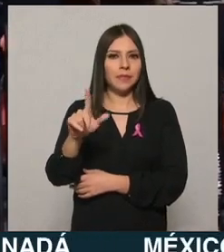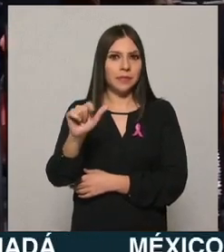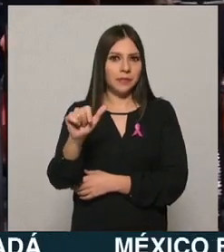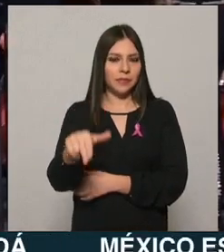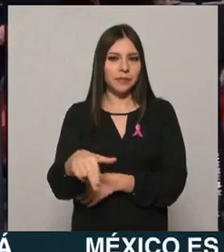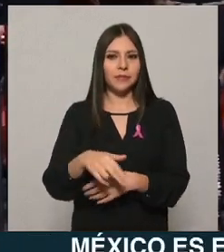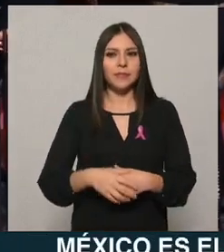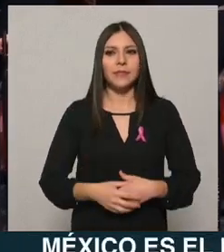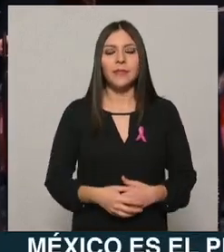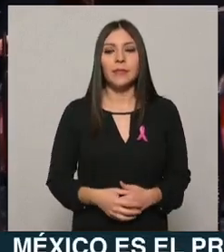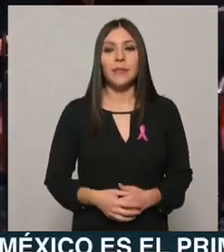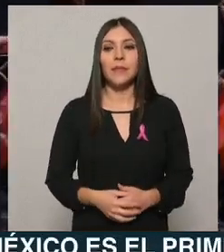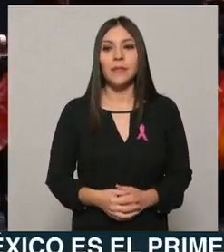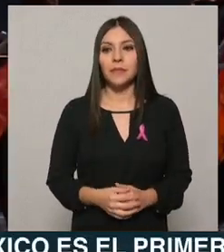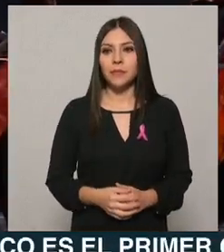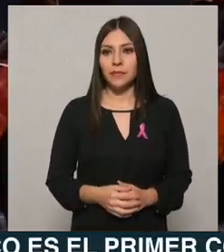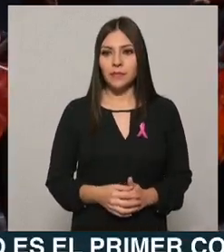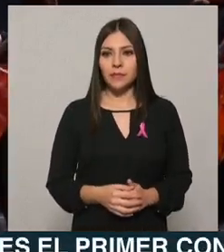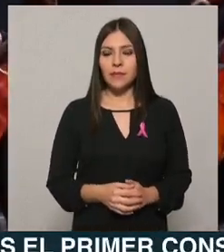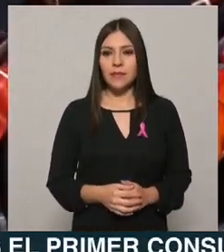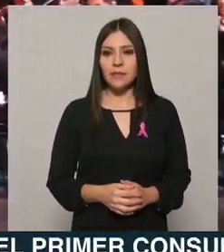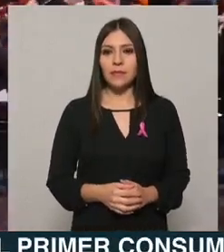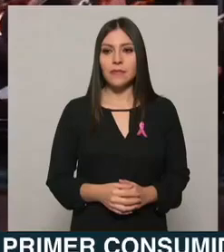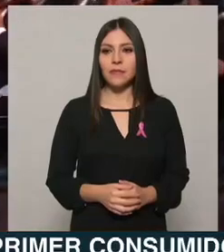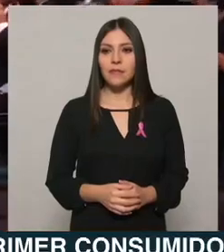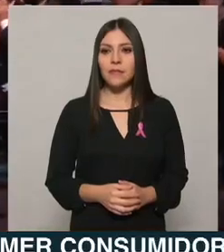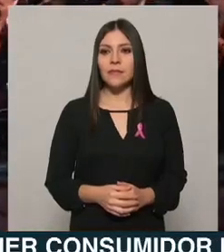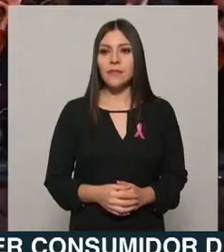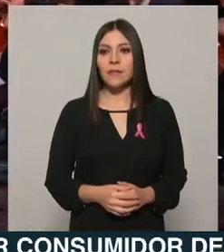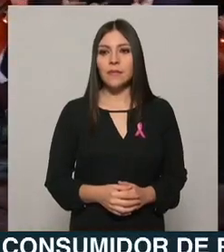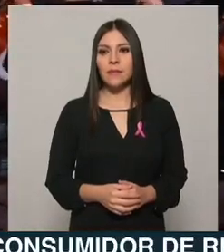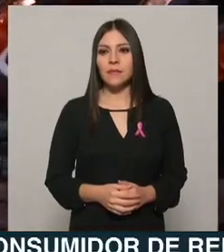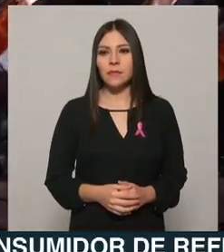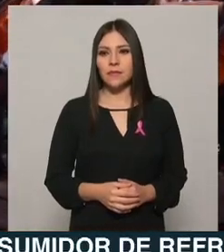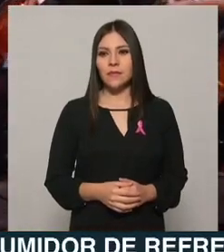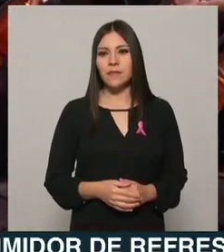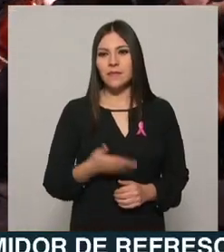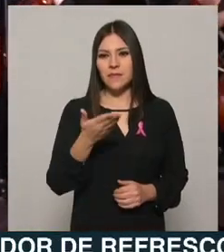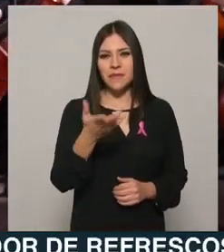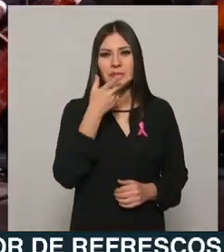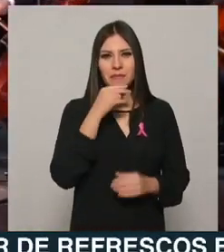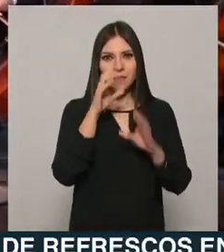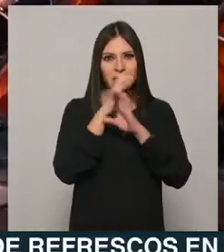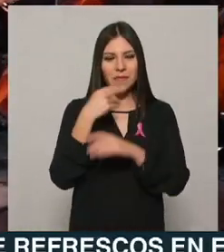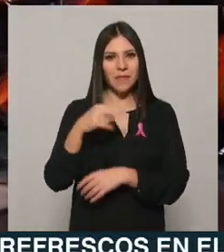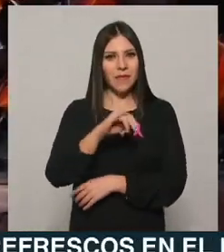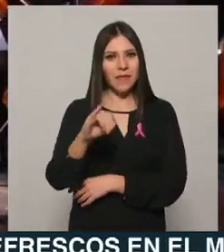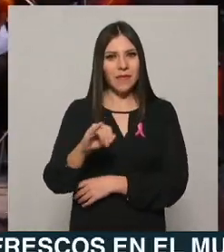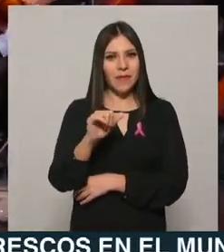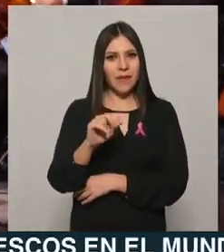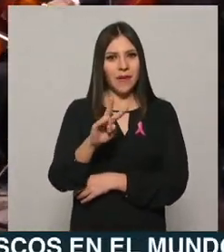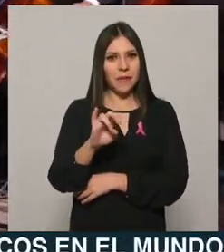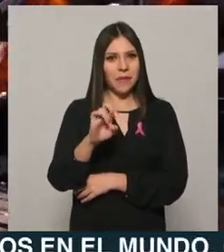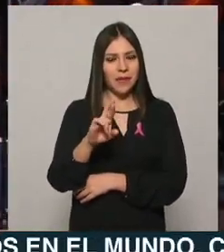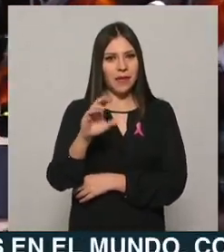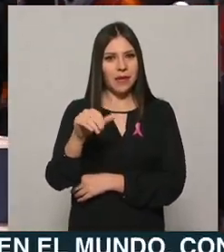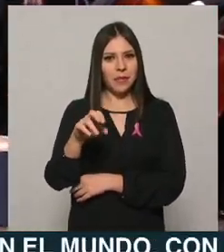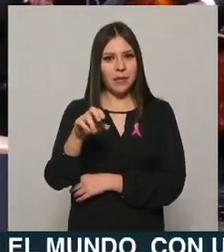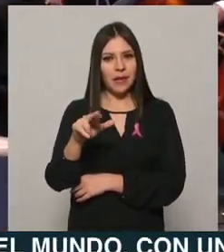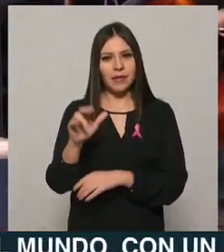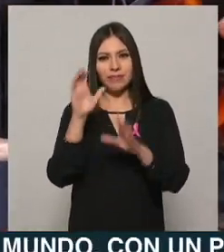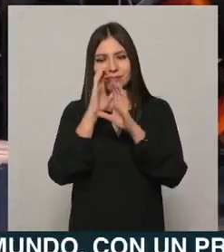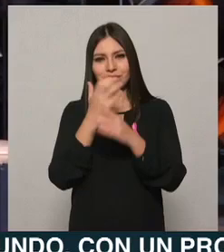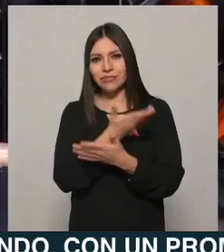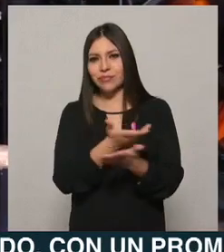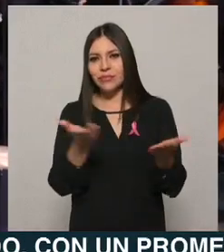pasado conmigo contando las estrellitas? Javier Camarena se entregó a su público y ellos lo llenaron de aplausos que fueron el